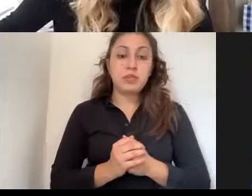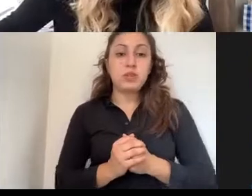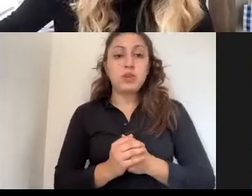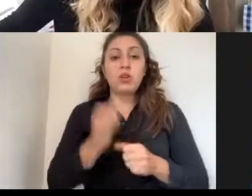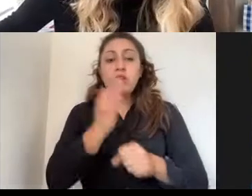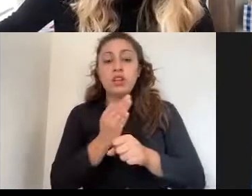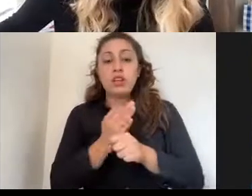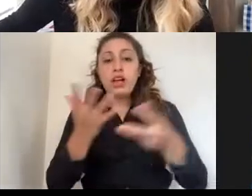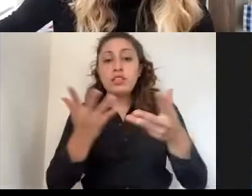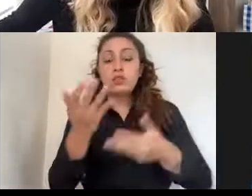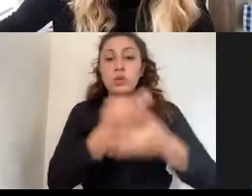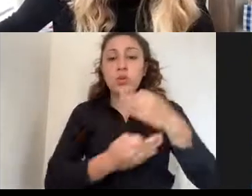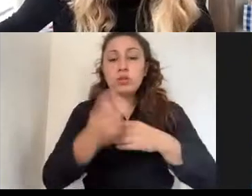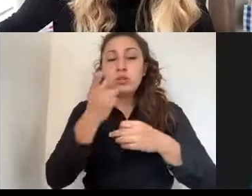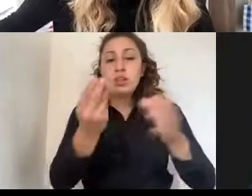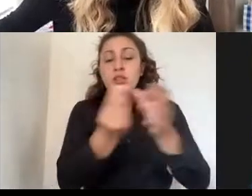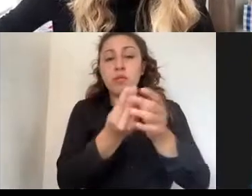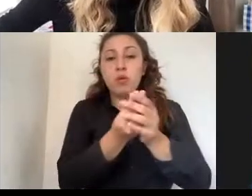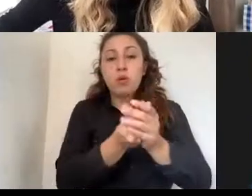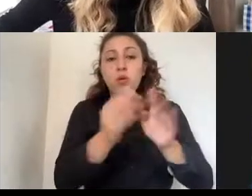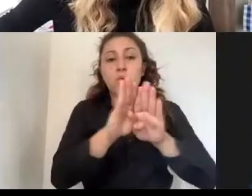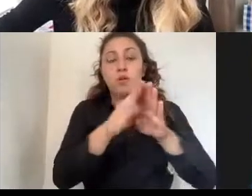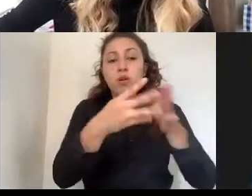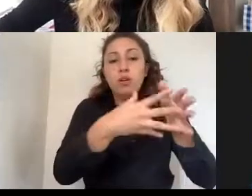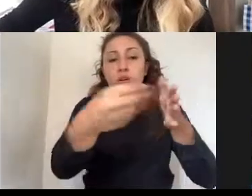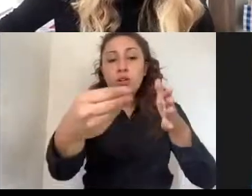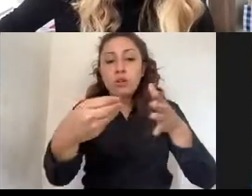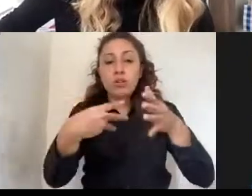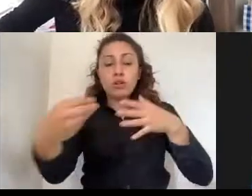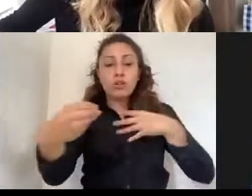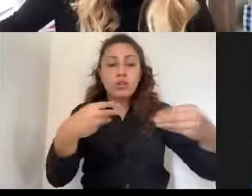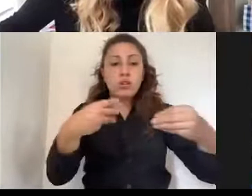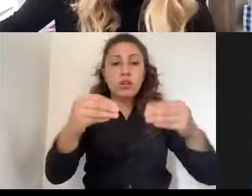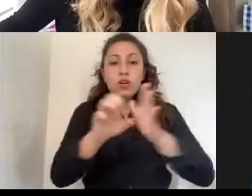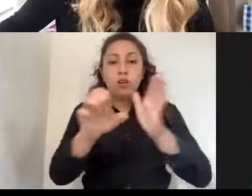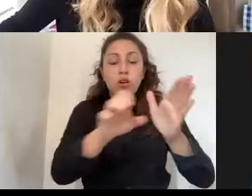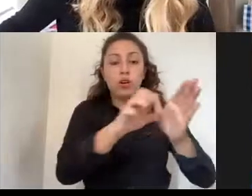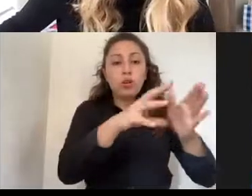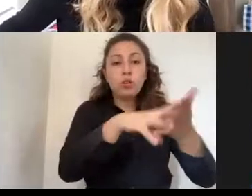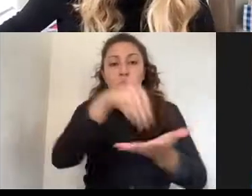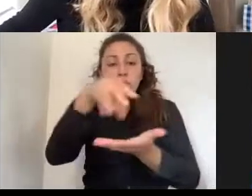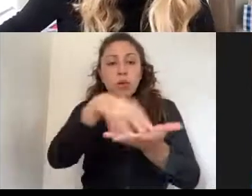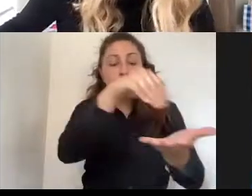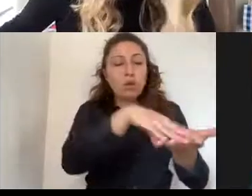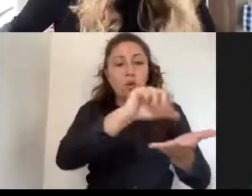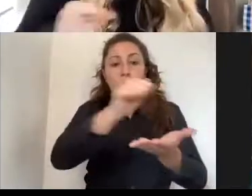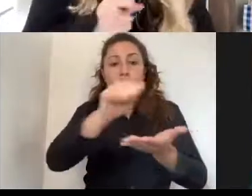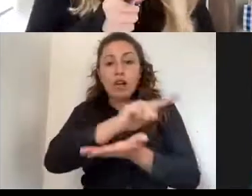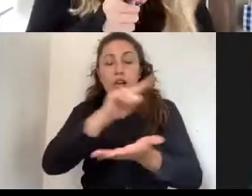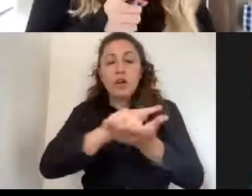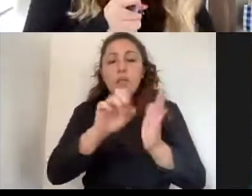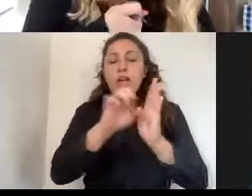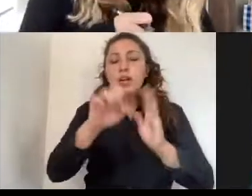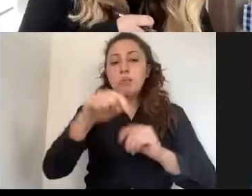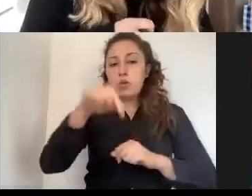penal. Ya lo hemos dicho en otras leyes, pareciera que lo que estamos buscando nosotros